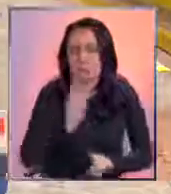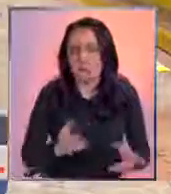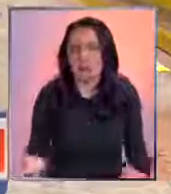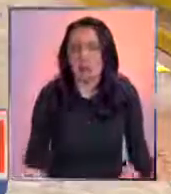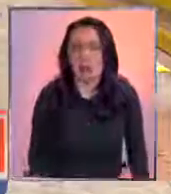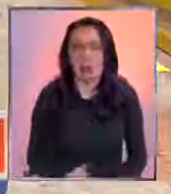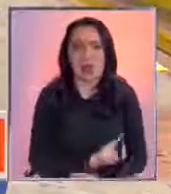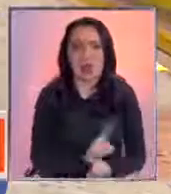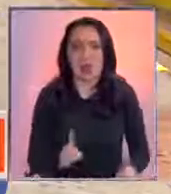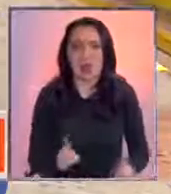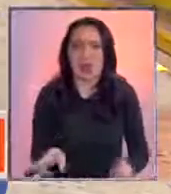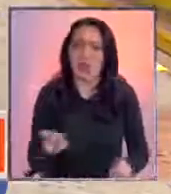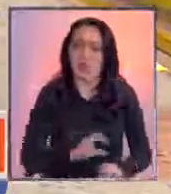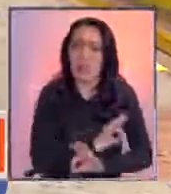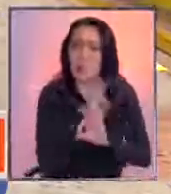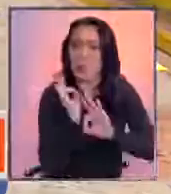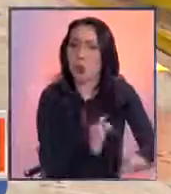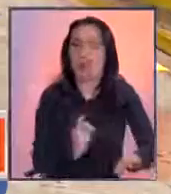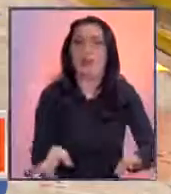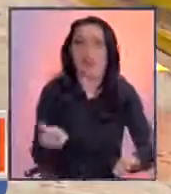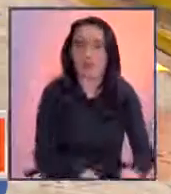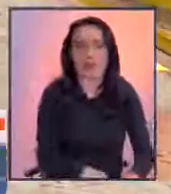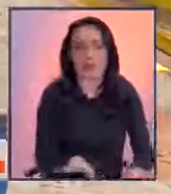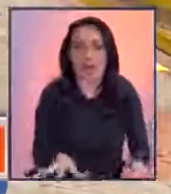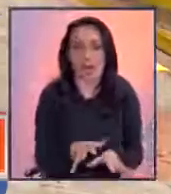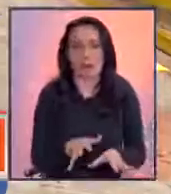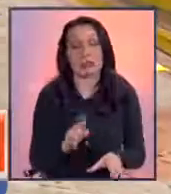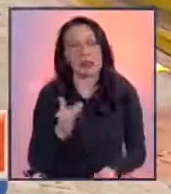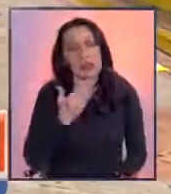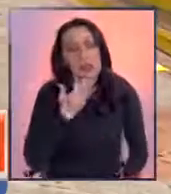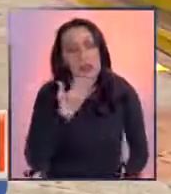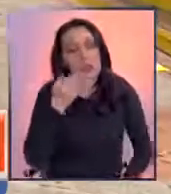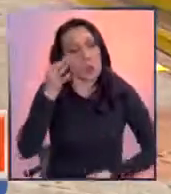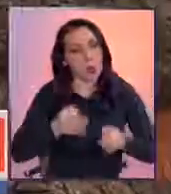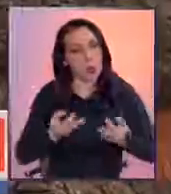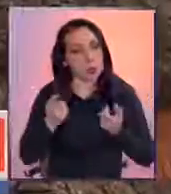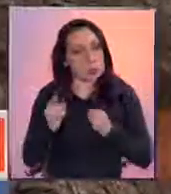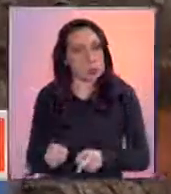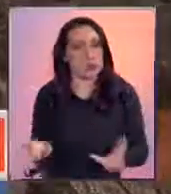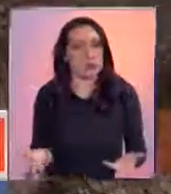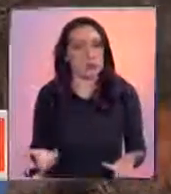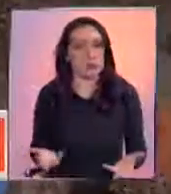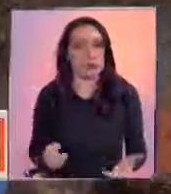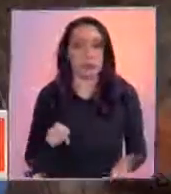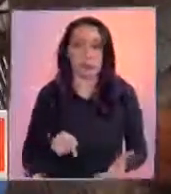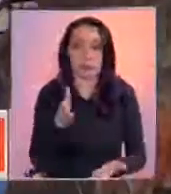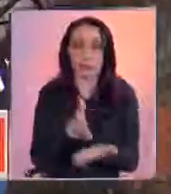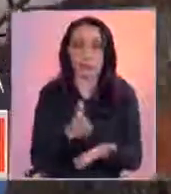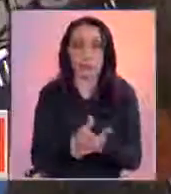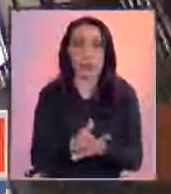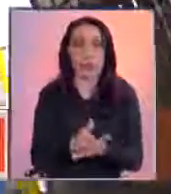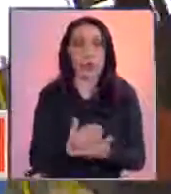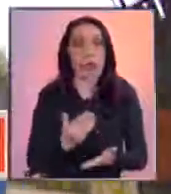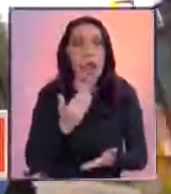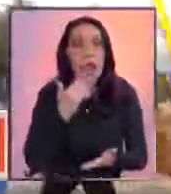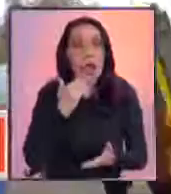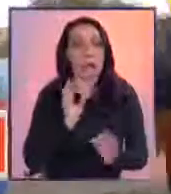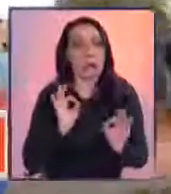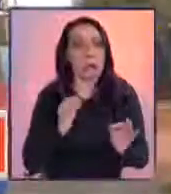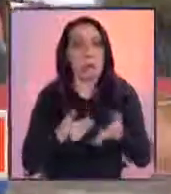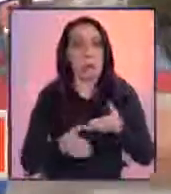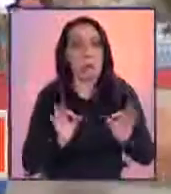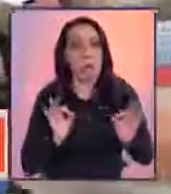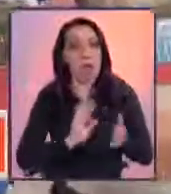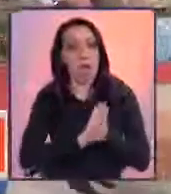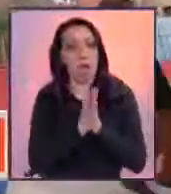no lo hicieran más, nunca más, y que también se haga justicia por eso. Hoy el colegio luce casi como si nada hubiera